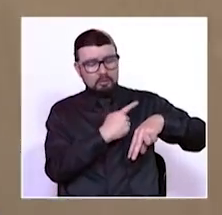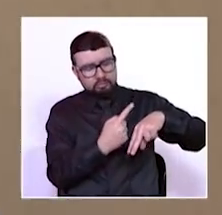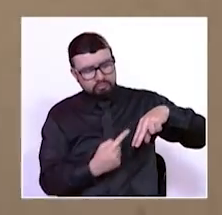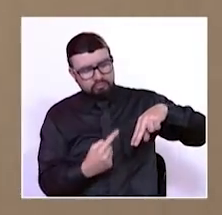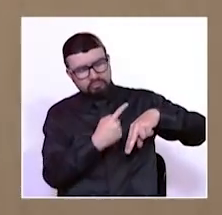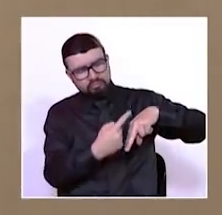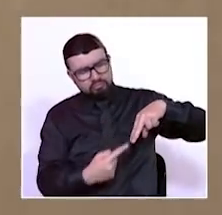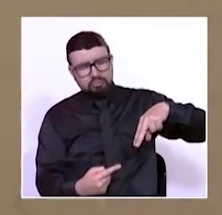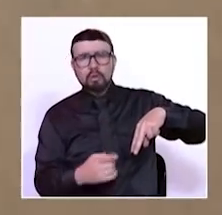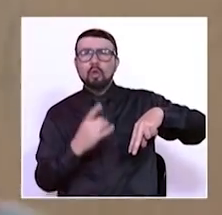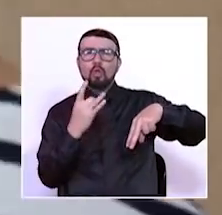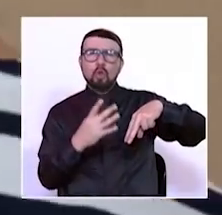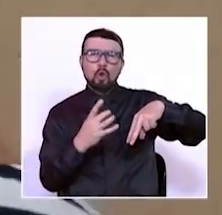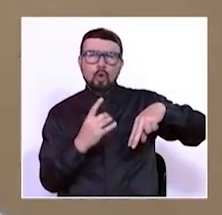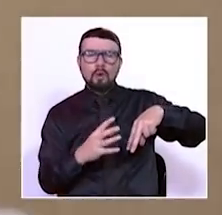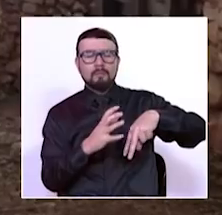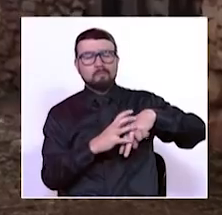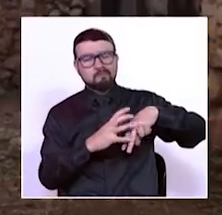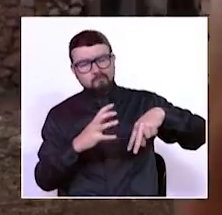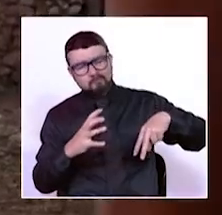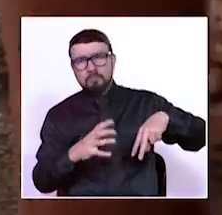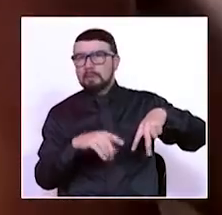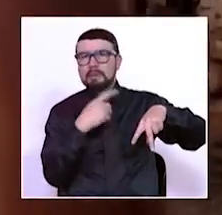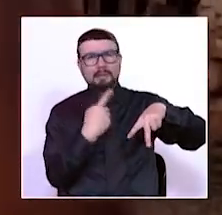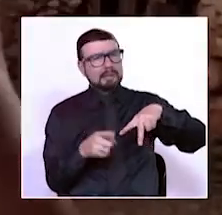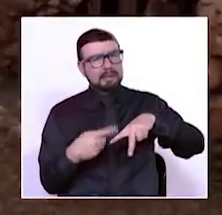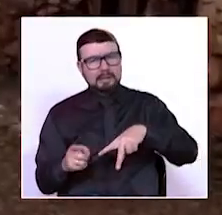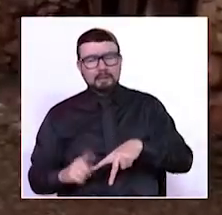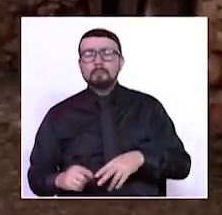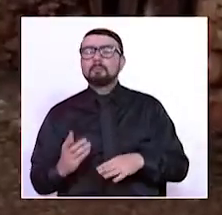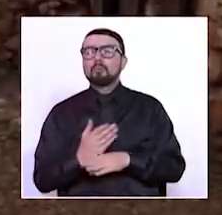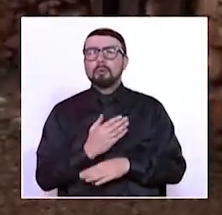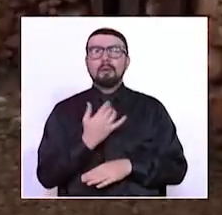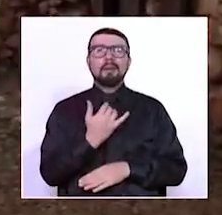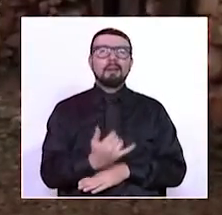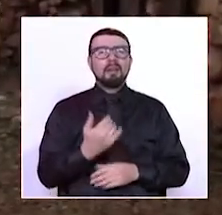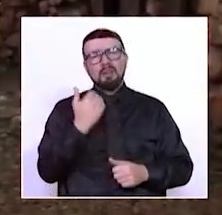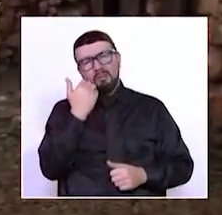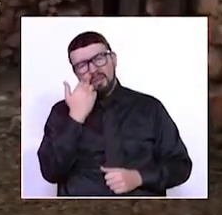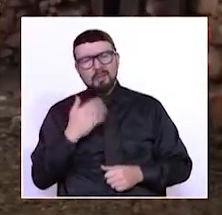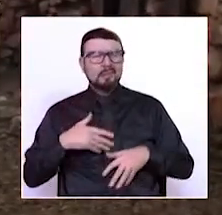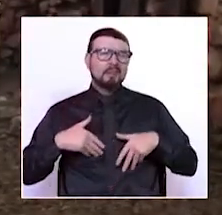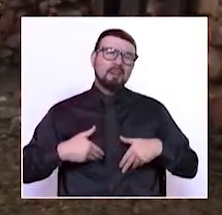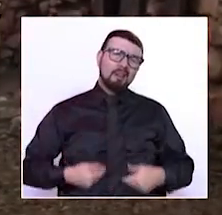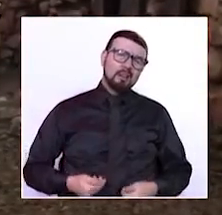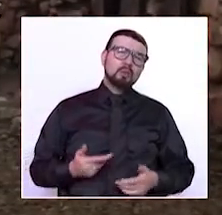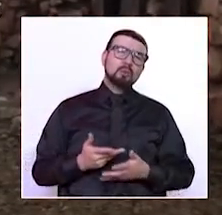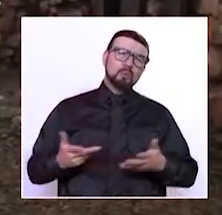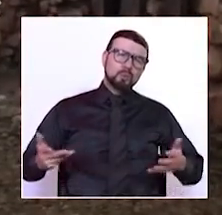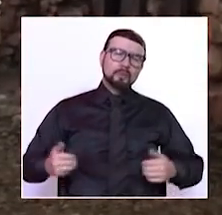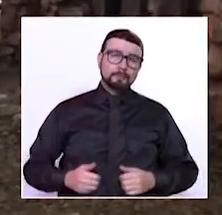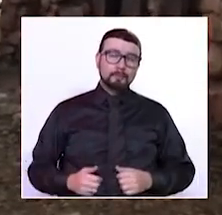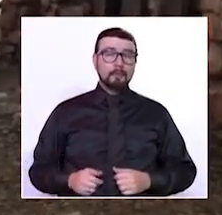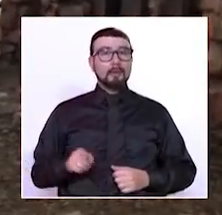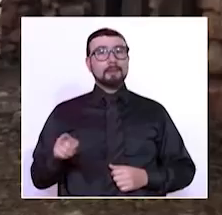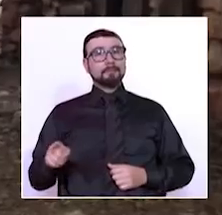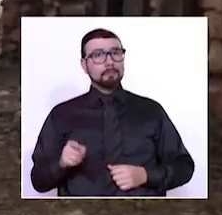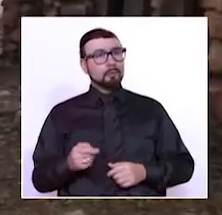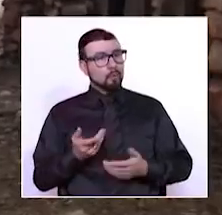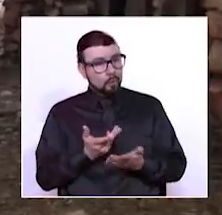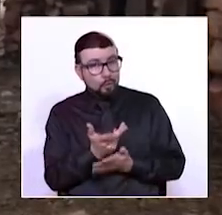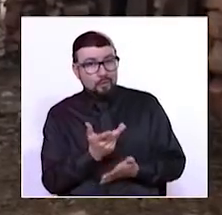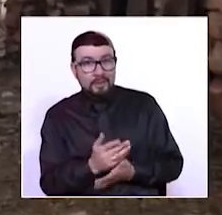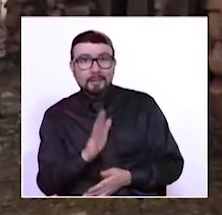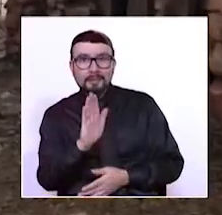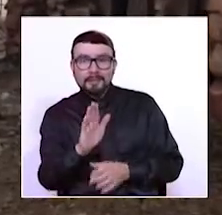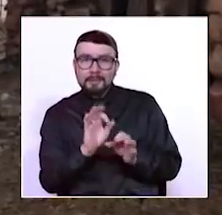dolor, inflamación y otras series de dificultades que disminuyen la calidad de vida. Afortunadamente, hay una serie de rutinas